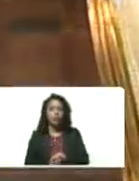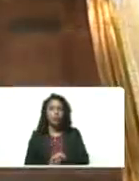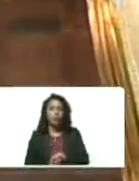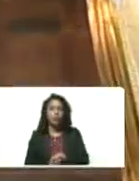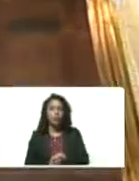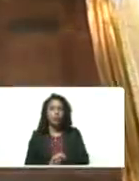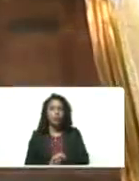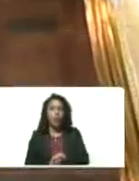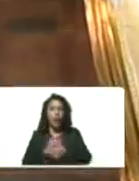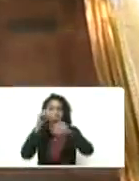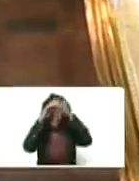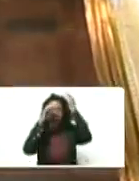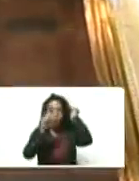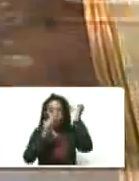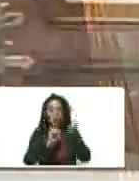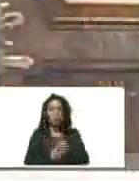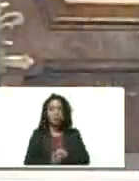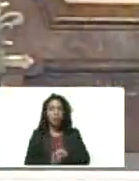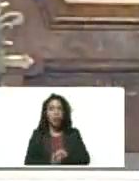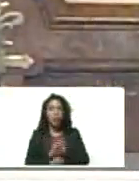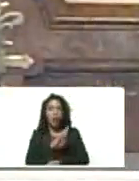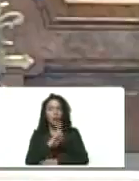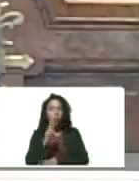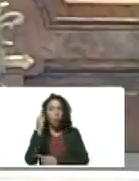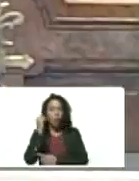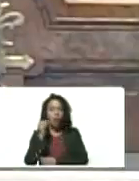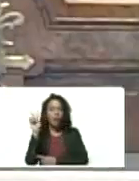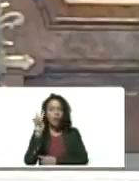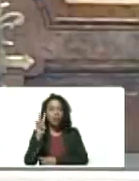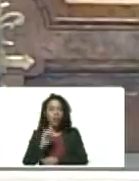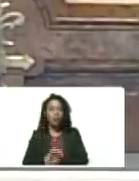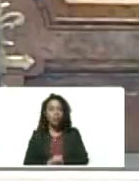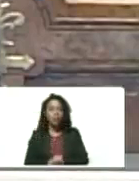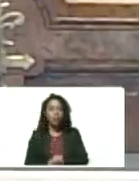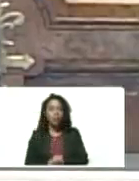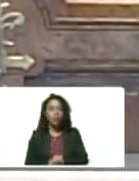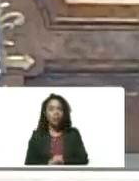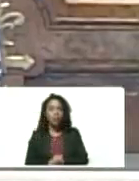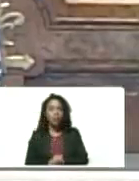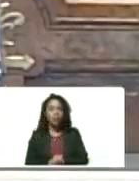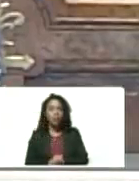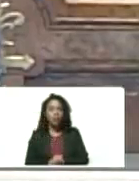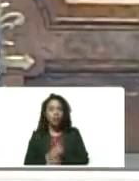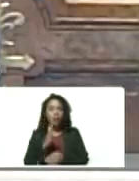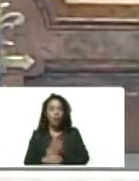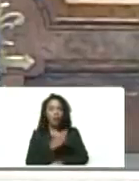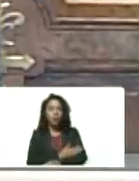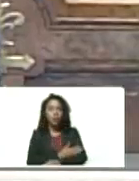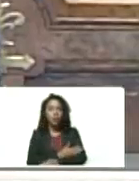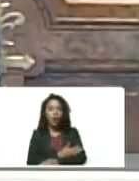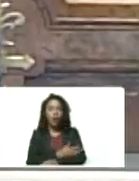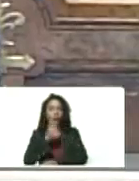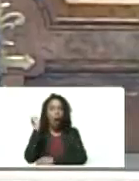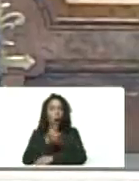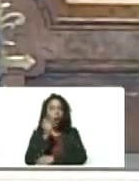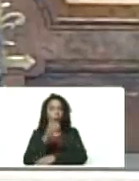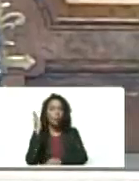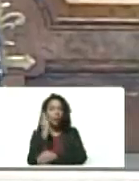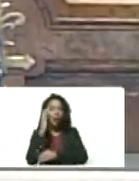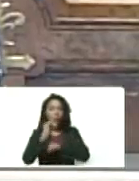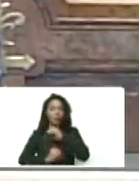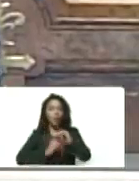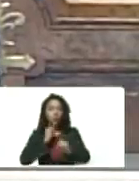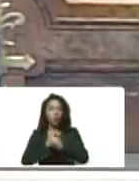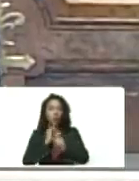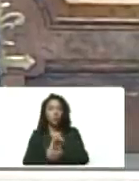embajadora de la república bolivariana de venezuela ante la corte penal internacional